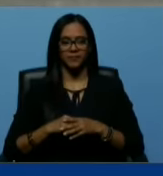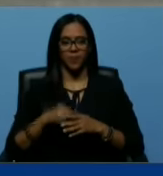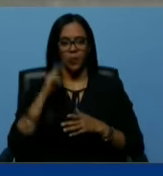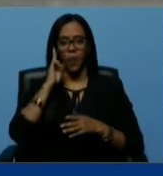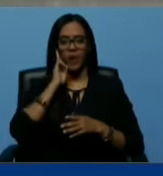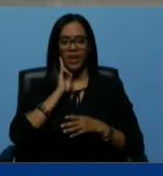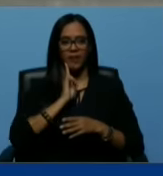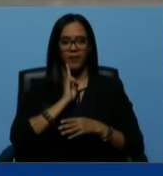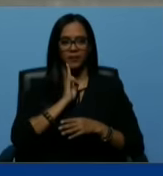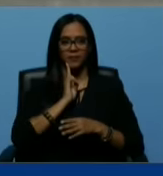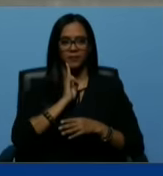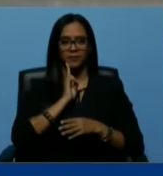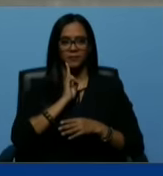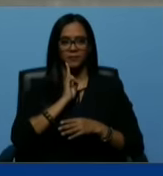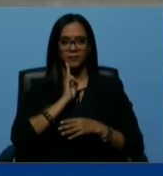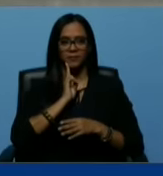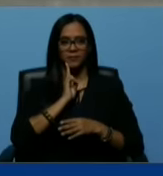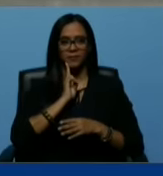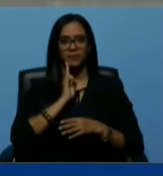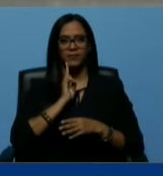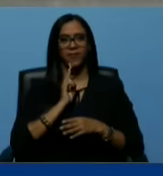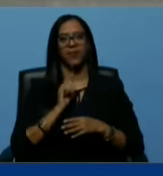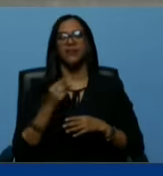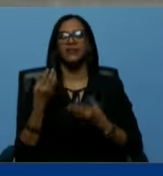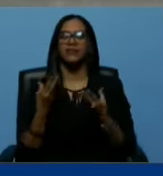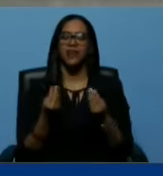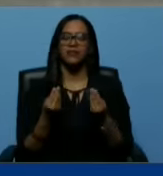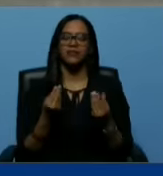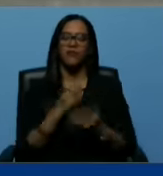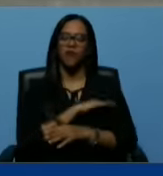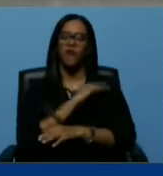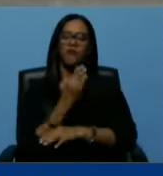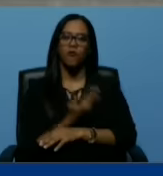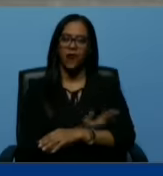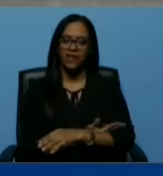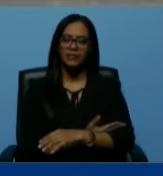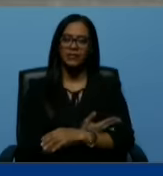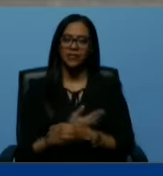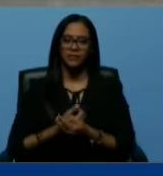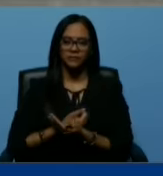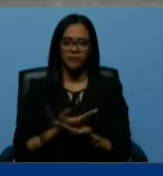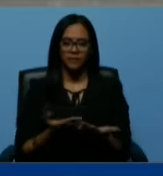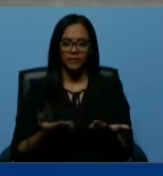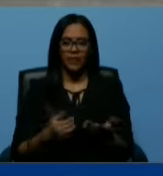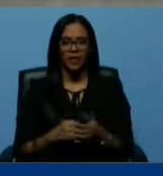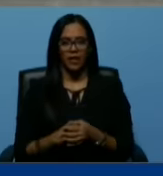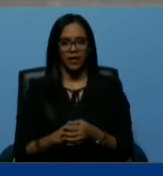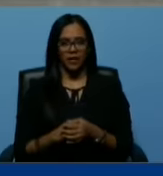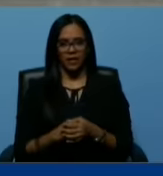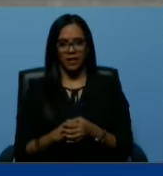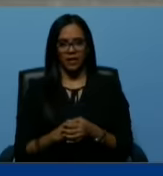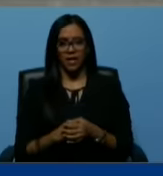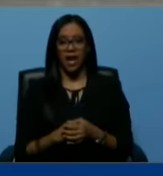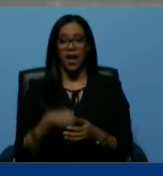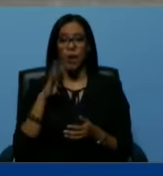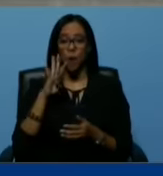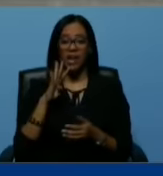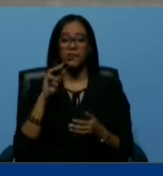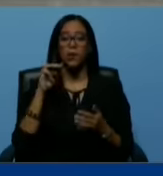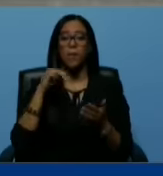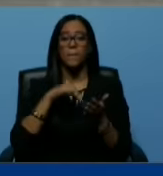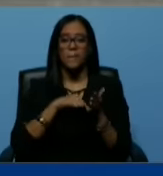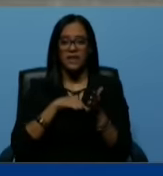Bolívar, llevando tanta fuerza en las pampas de Junín a 4.000 metros de